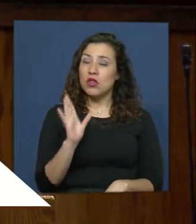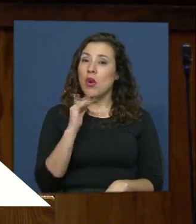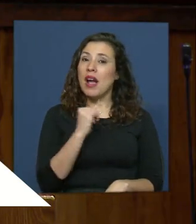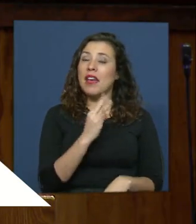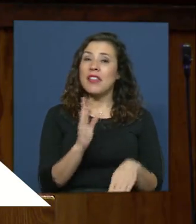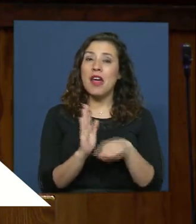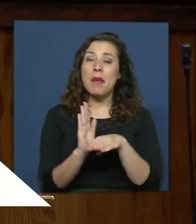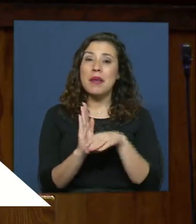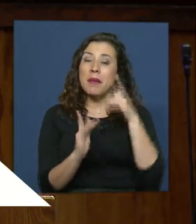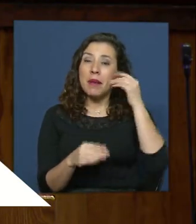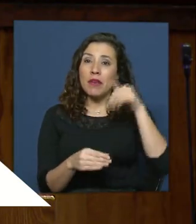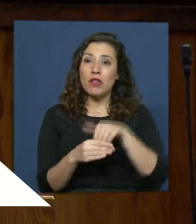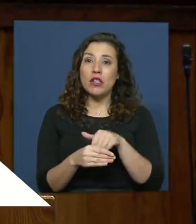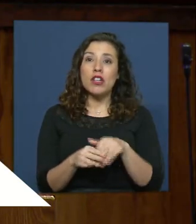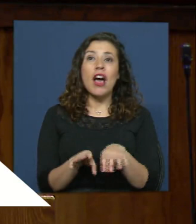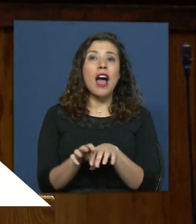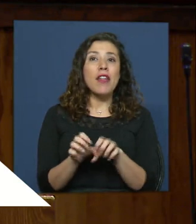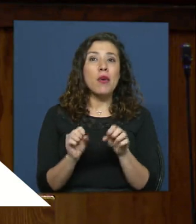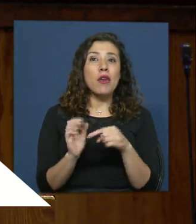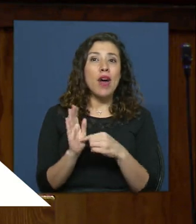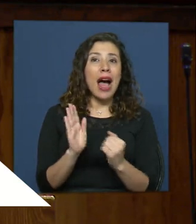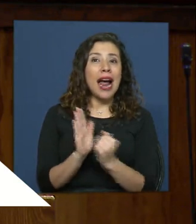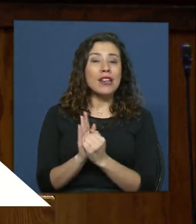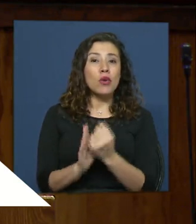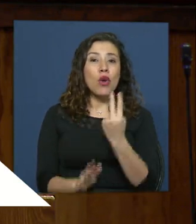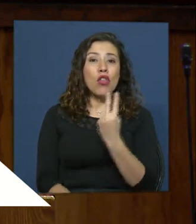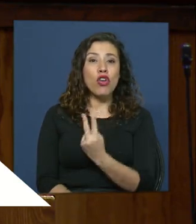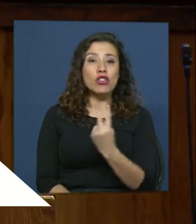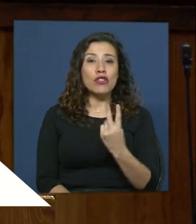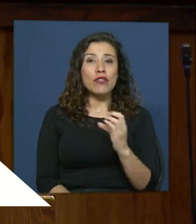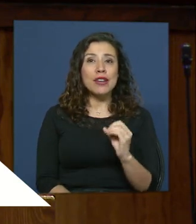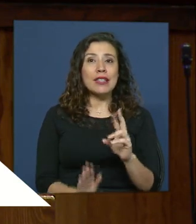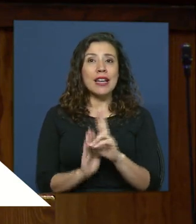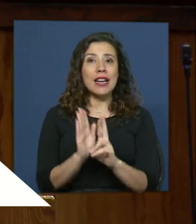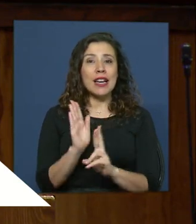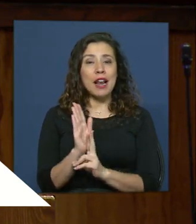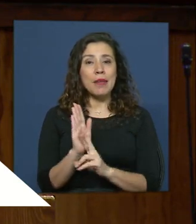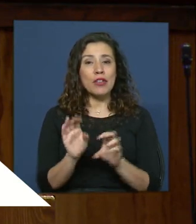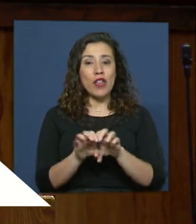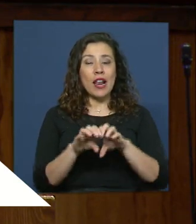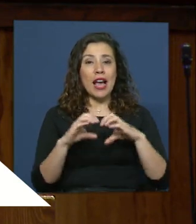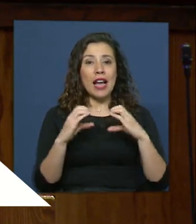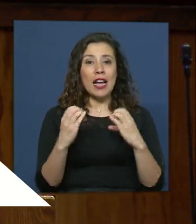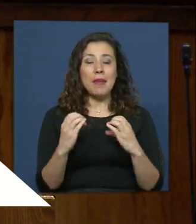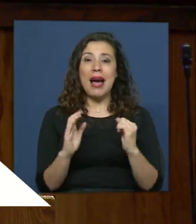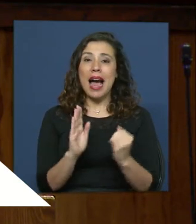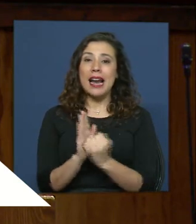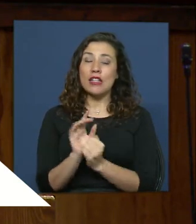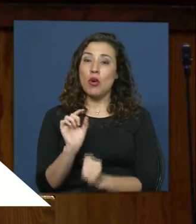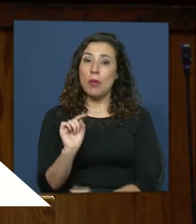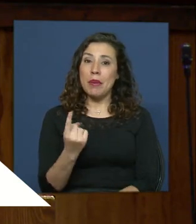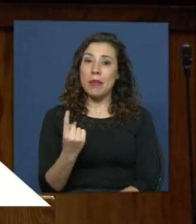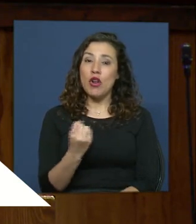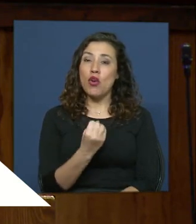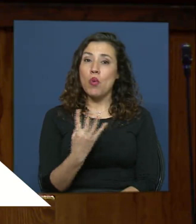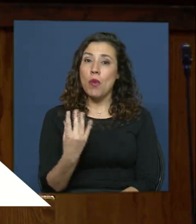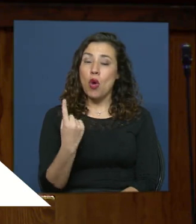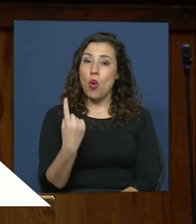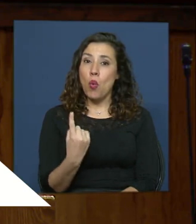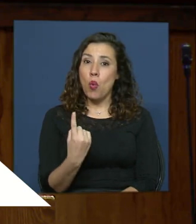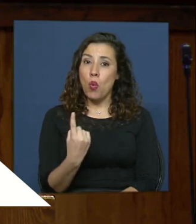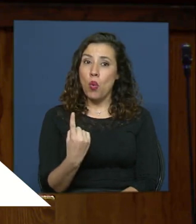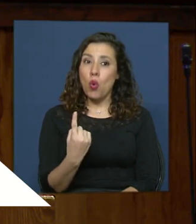quórum calificado. De acuerdo con el artículo 220 del reglamento de la corporación, los artículos 1, numeral